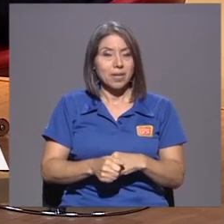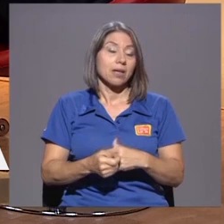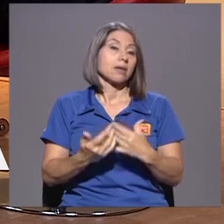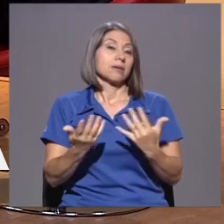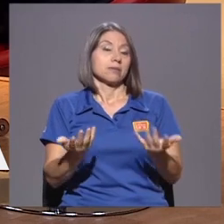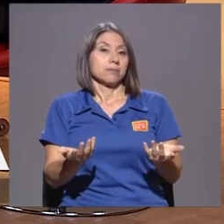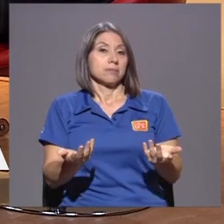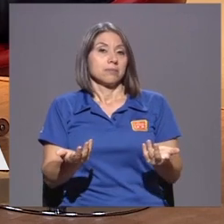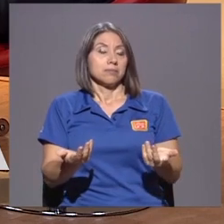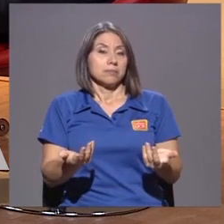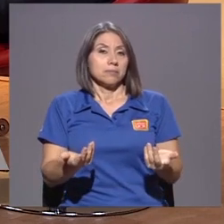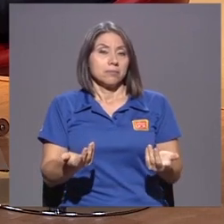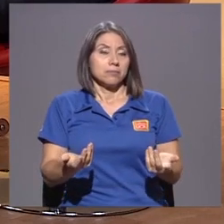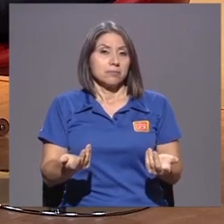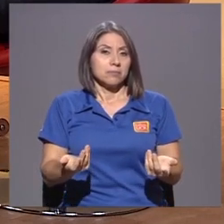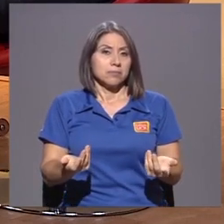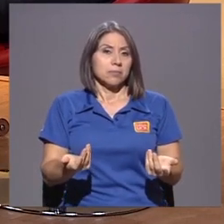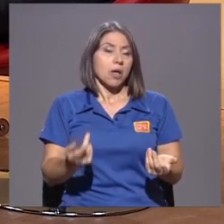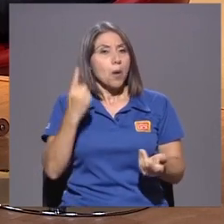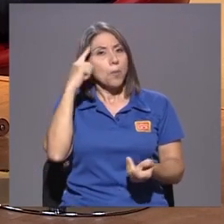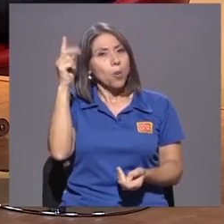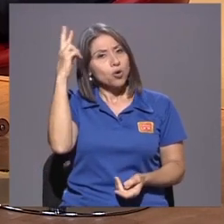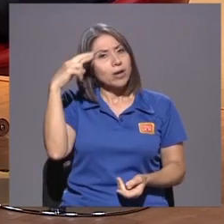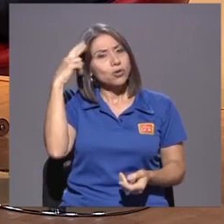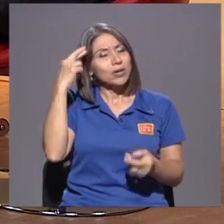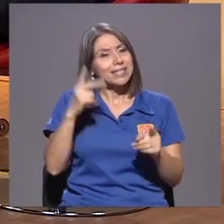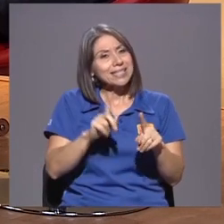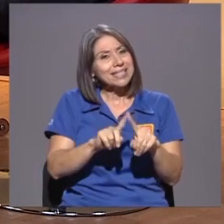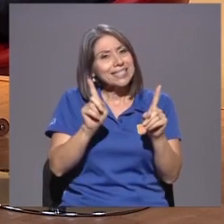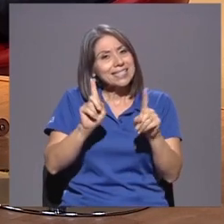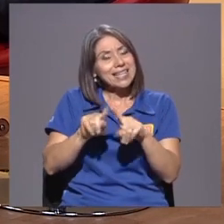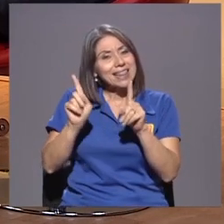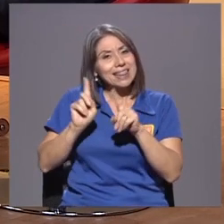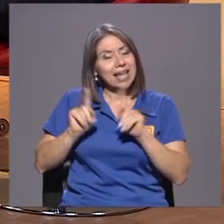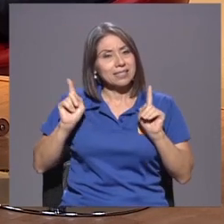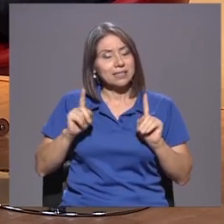manera por razones distintas porque